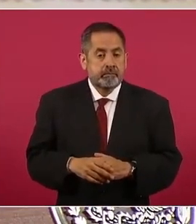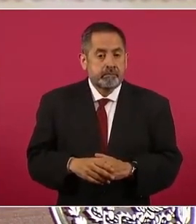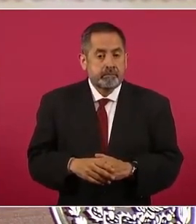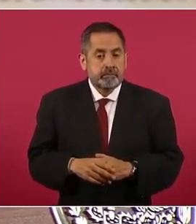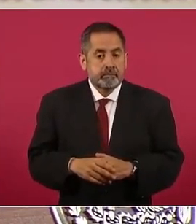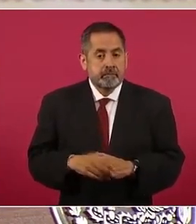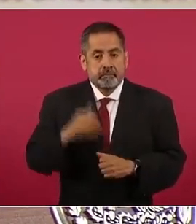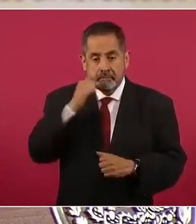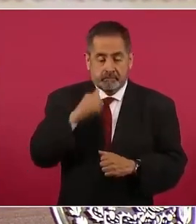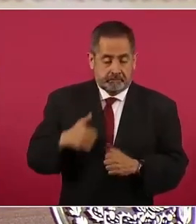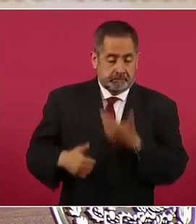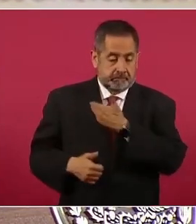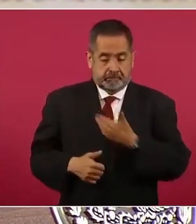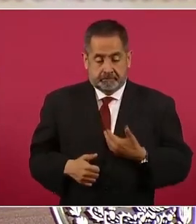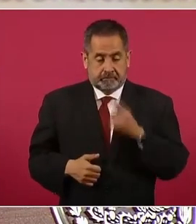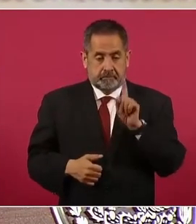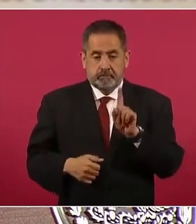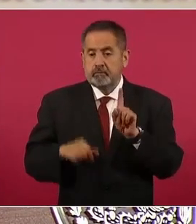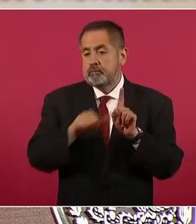al de arriba